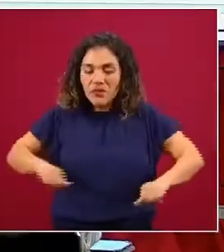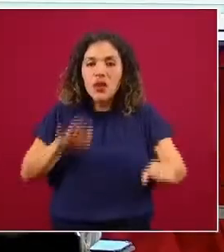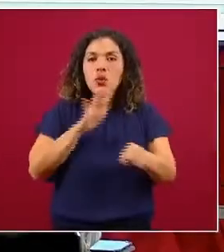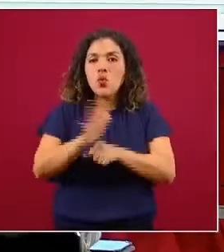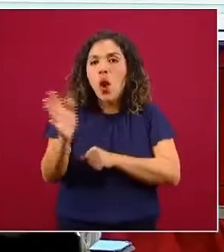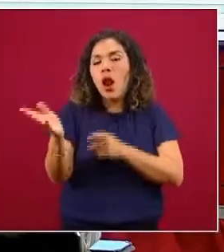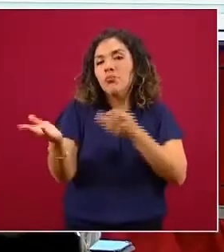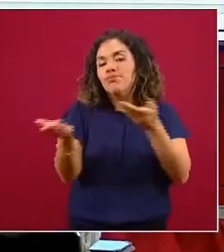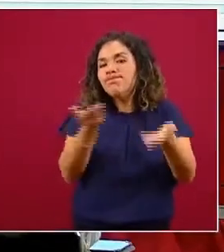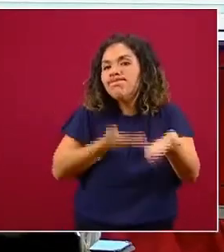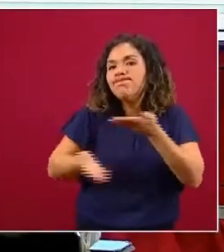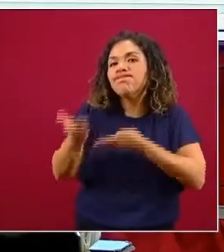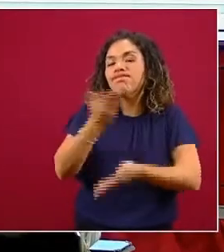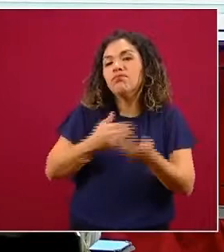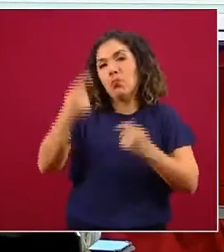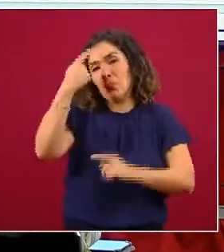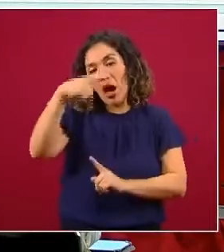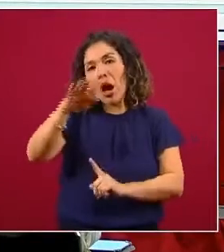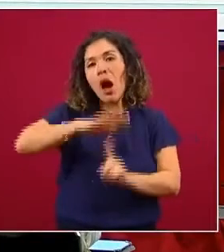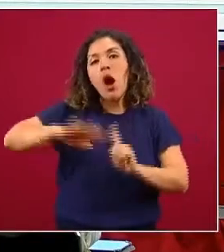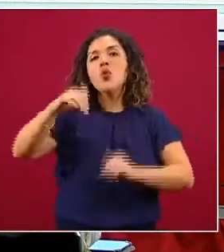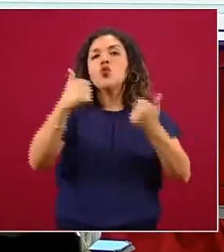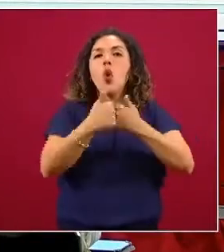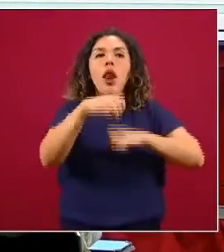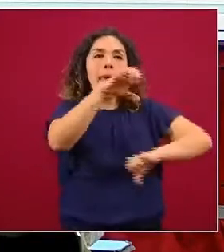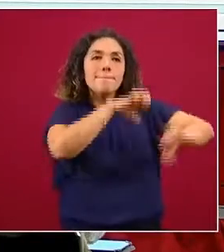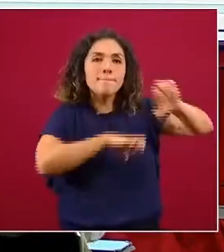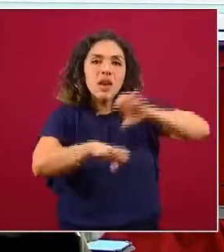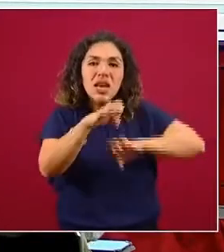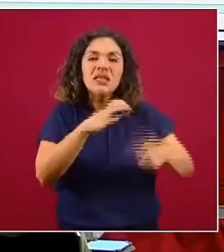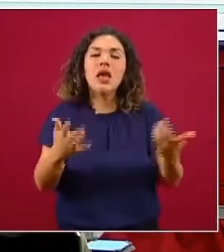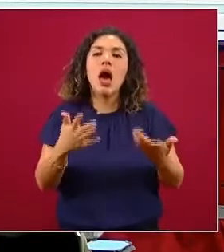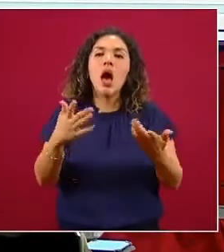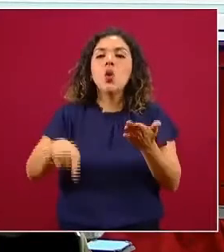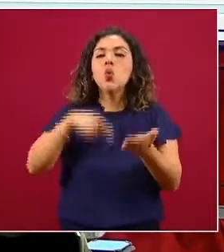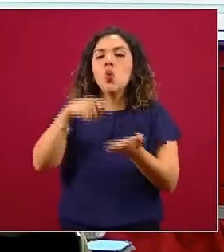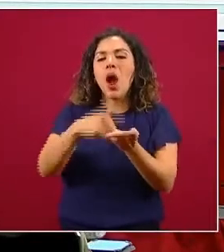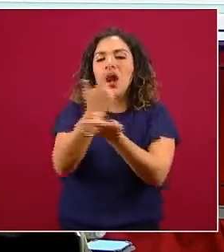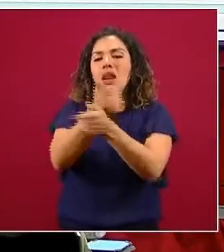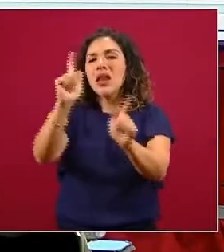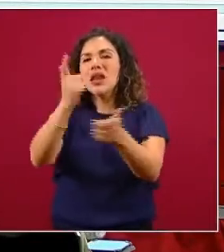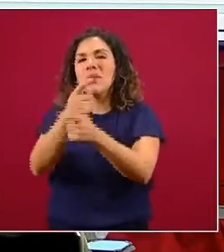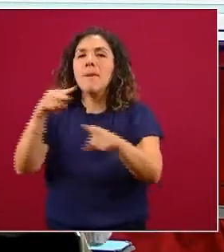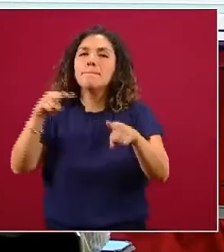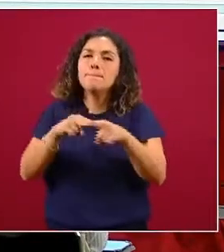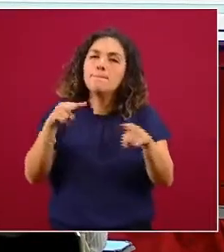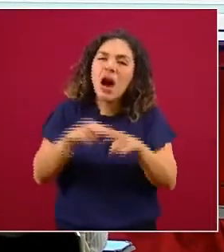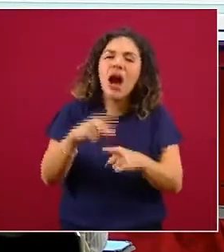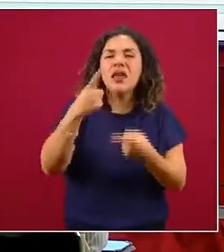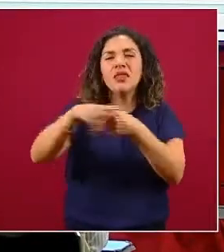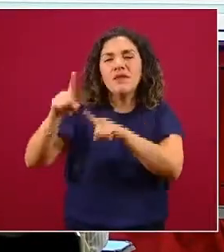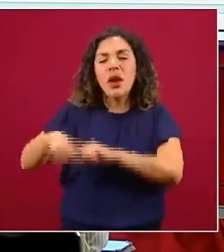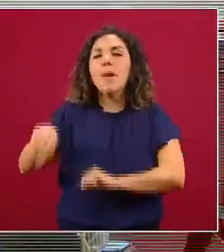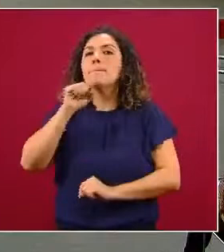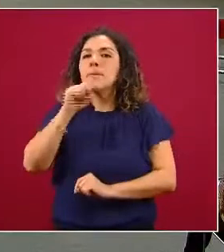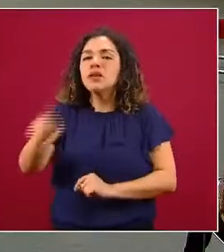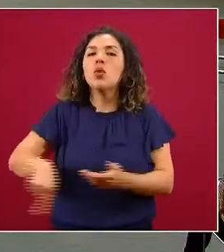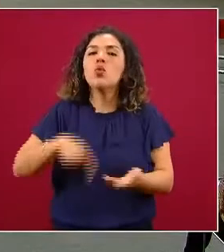en el medio empresarial, en el espacio público, en las mismas